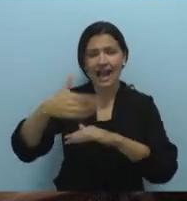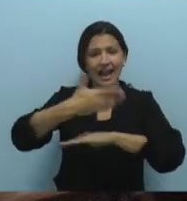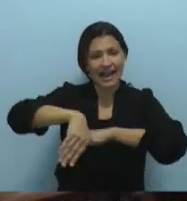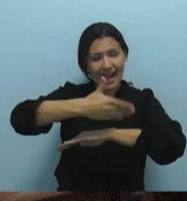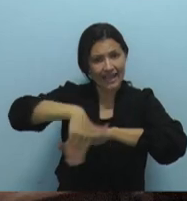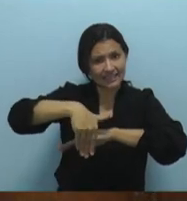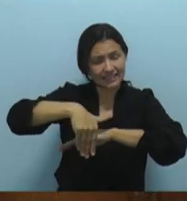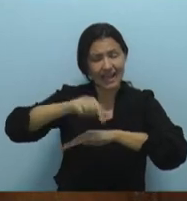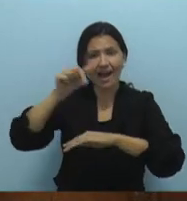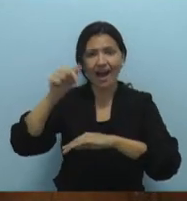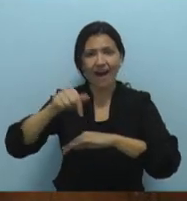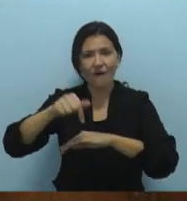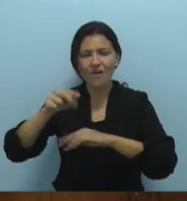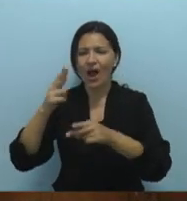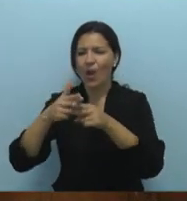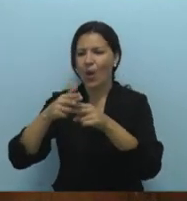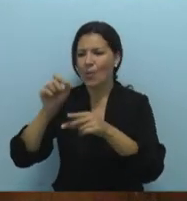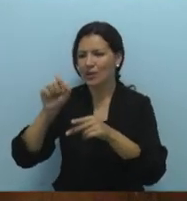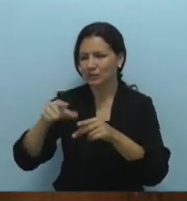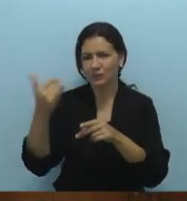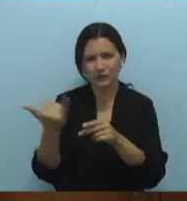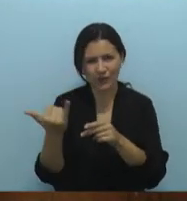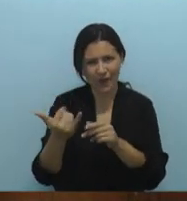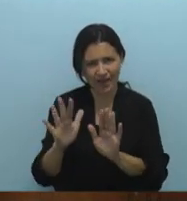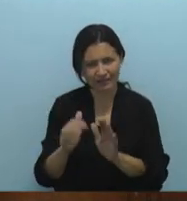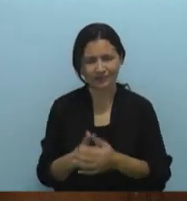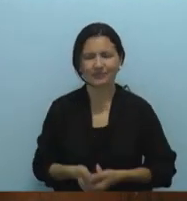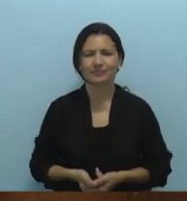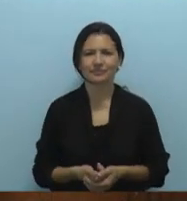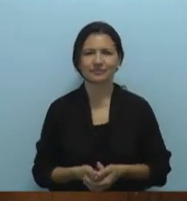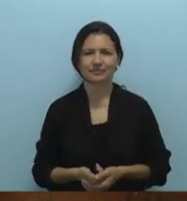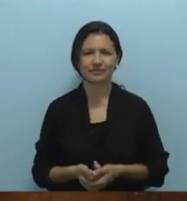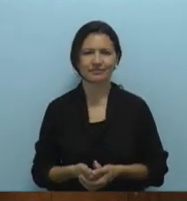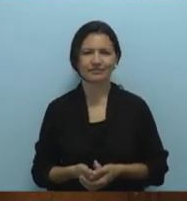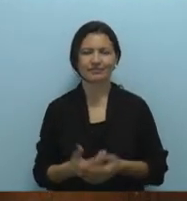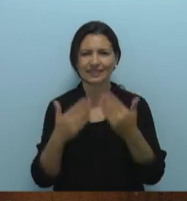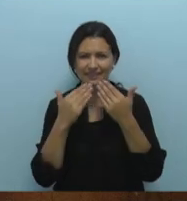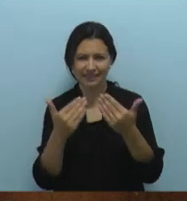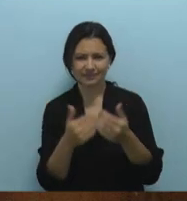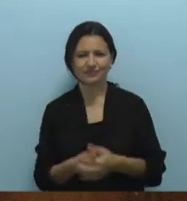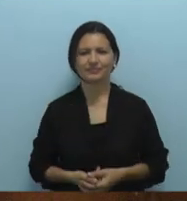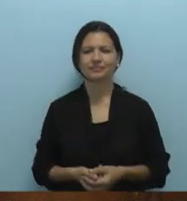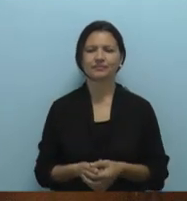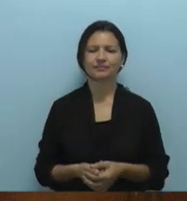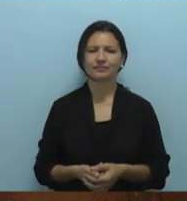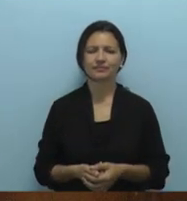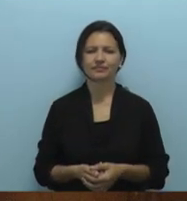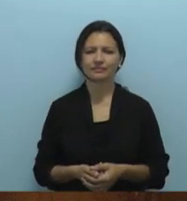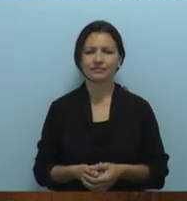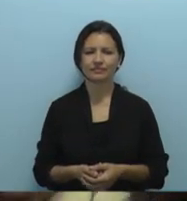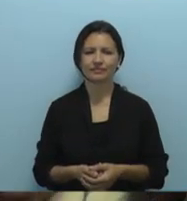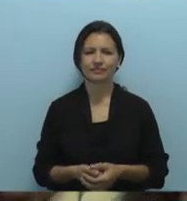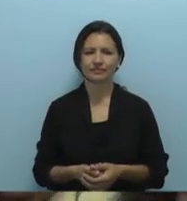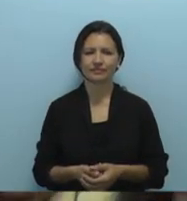Gracias, diputado Corral. Diputado del Frade, es por lo mismo, tiene la palabra. Gracias, presidenta. Los